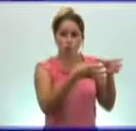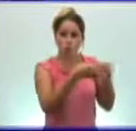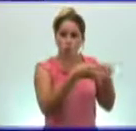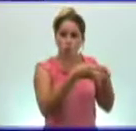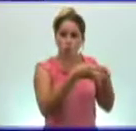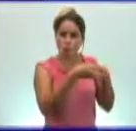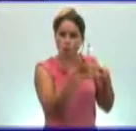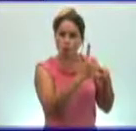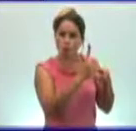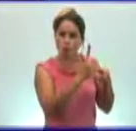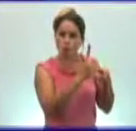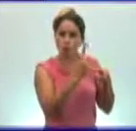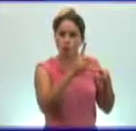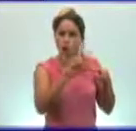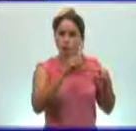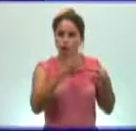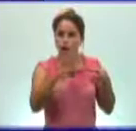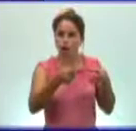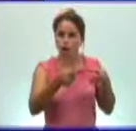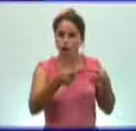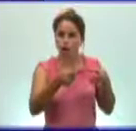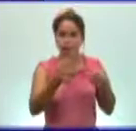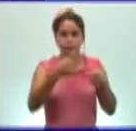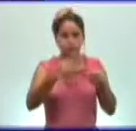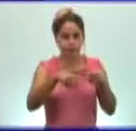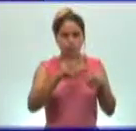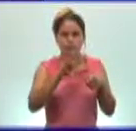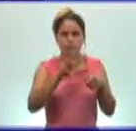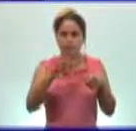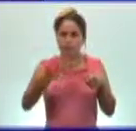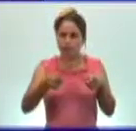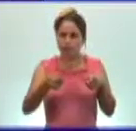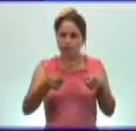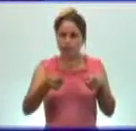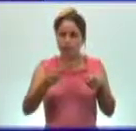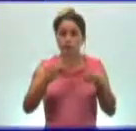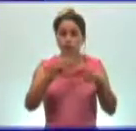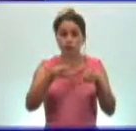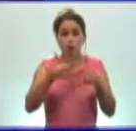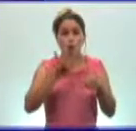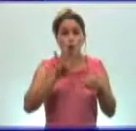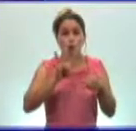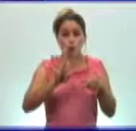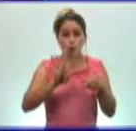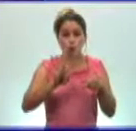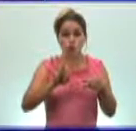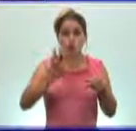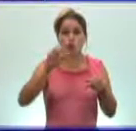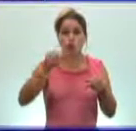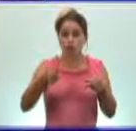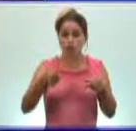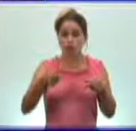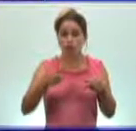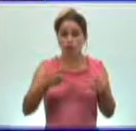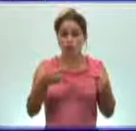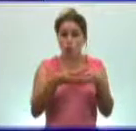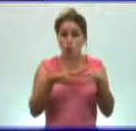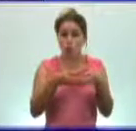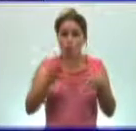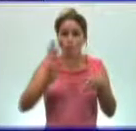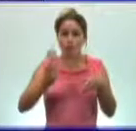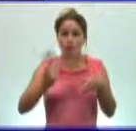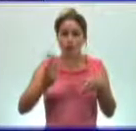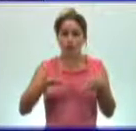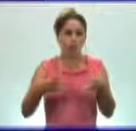grupo 13 al grupo 18 o del grupo 3A al grupo 8A. Los grupos B son los representados